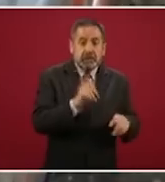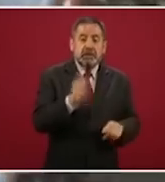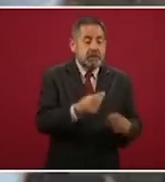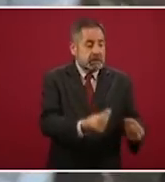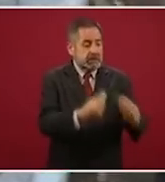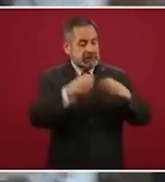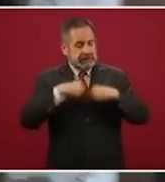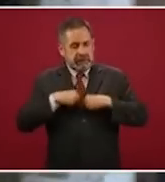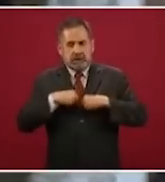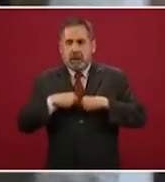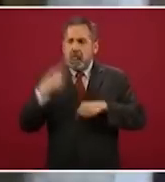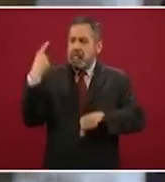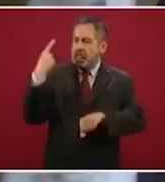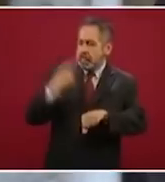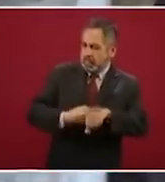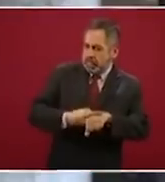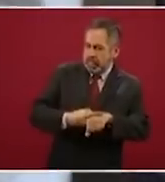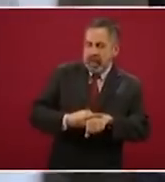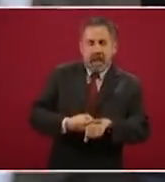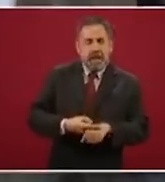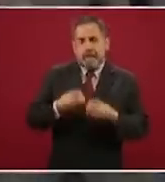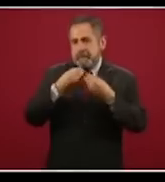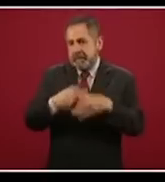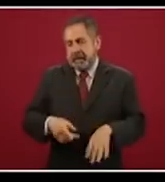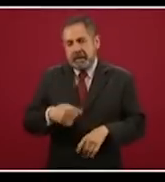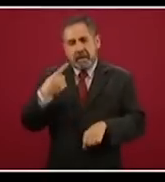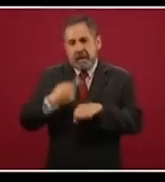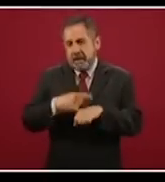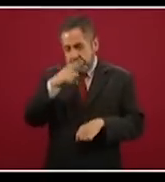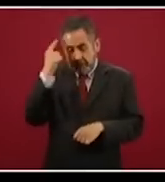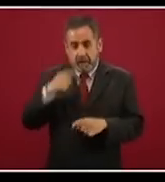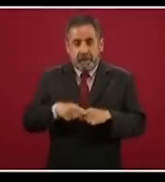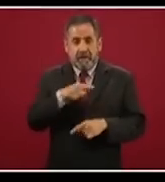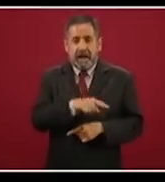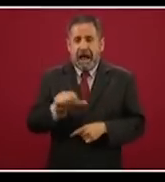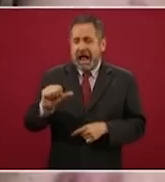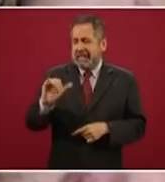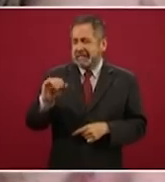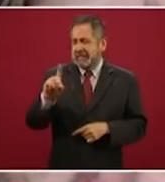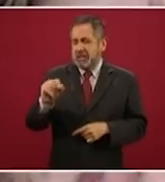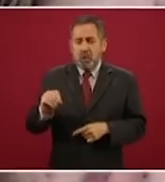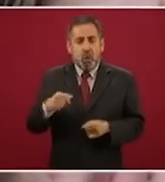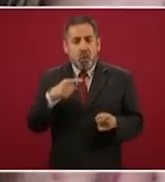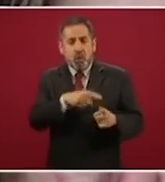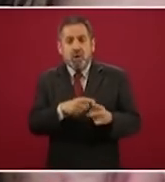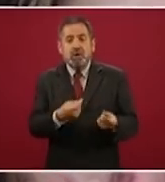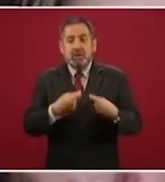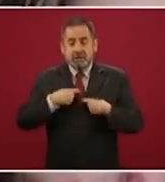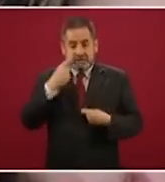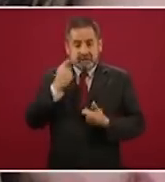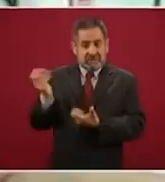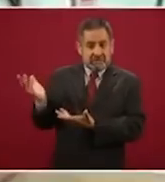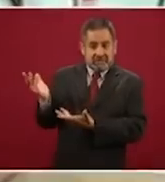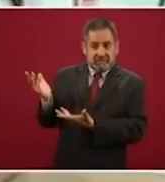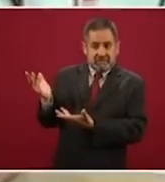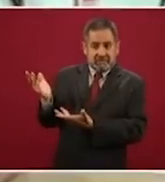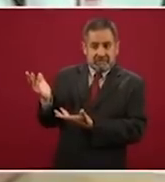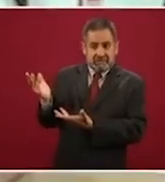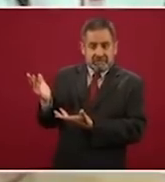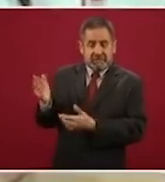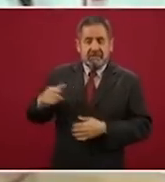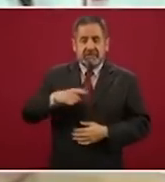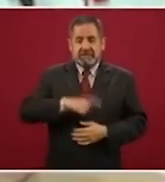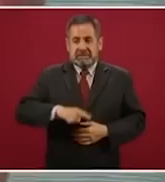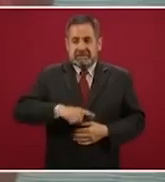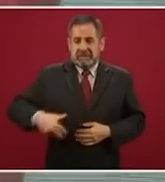salud. Como ejemplo, citaremos algunos de ellos. Ácido fenilacético. Su exposición provoca alergias, insuficiencia